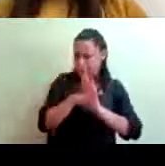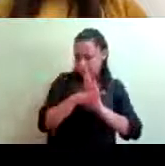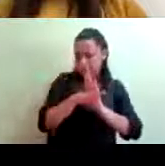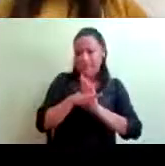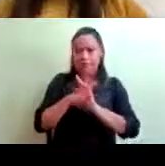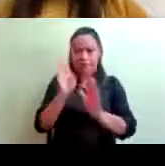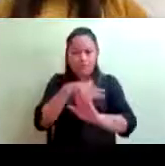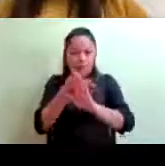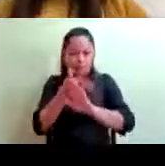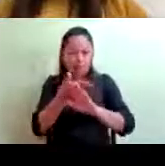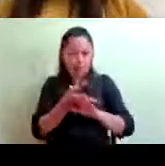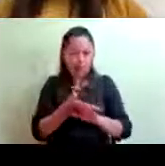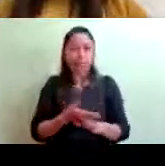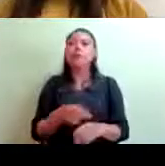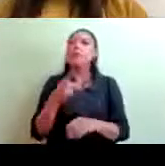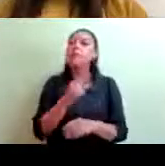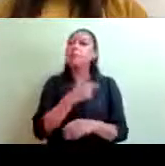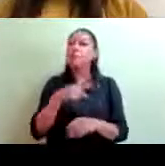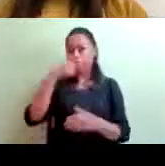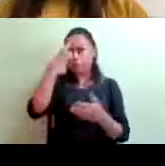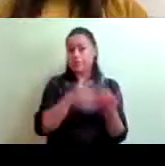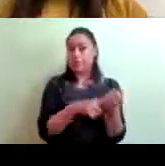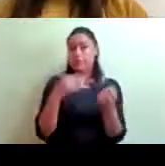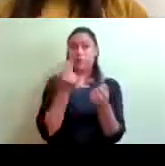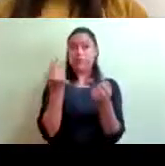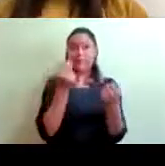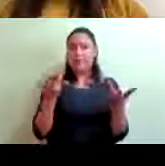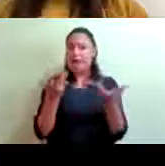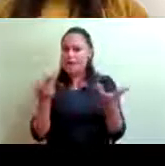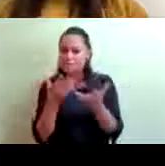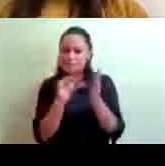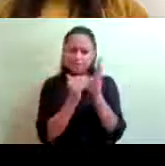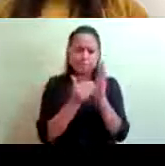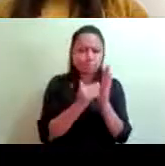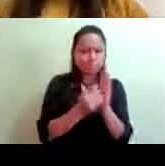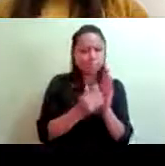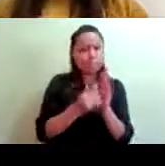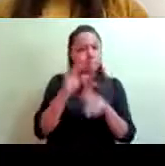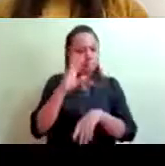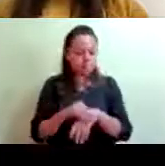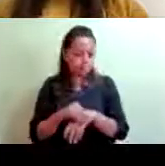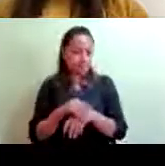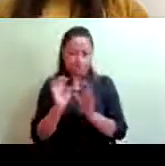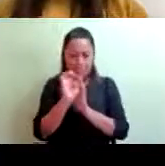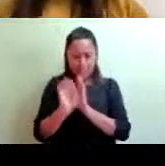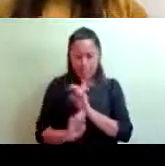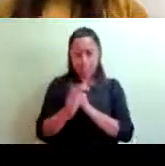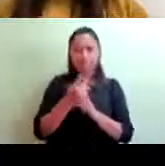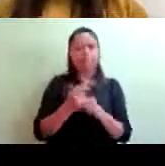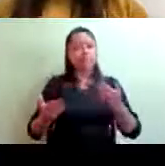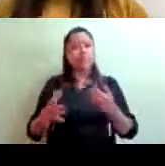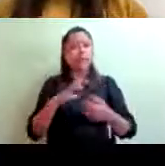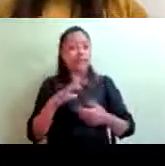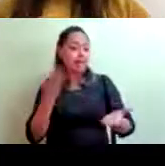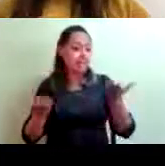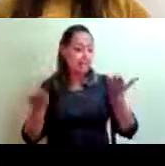conservación, consideramos que es necesario generar estrategias que permitan, por un lado, mantener el equilibrio ecológico dentro